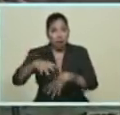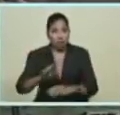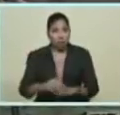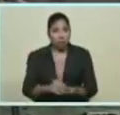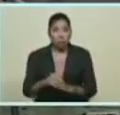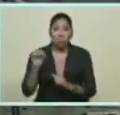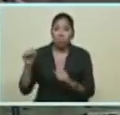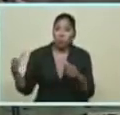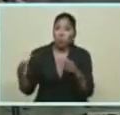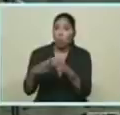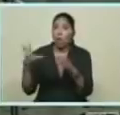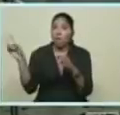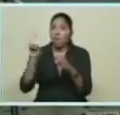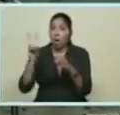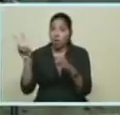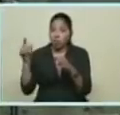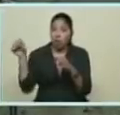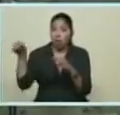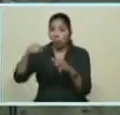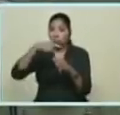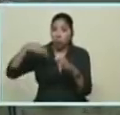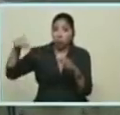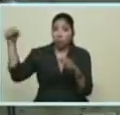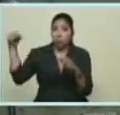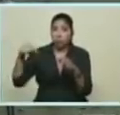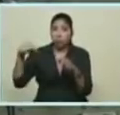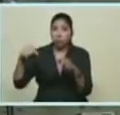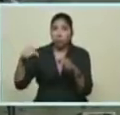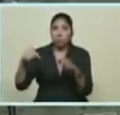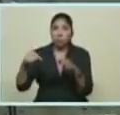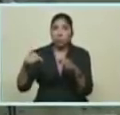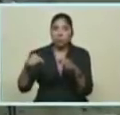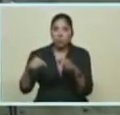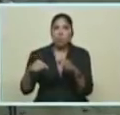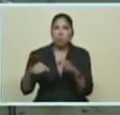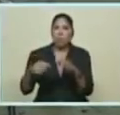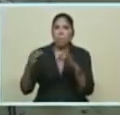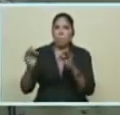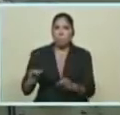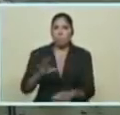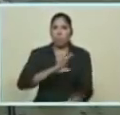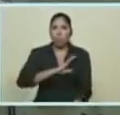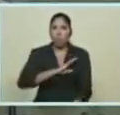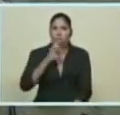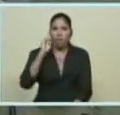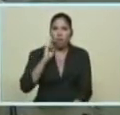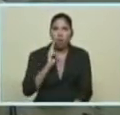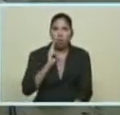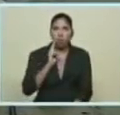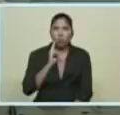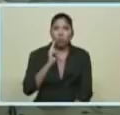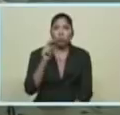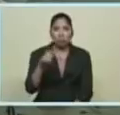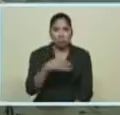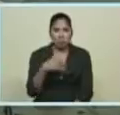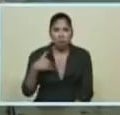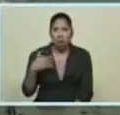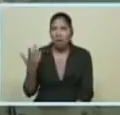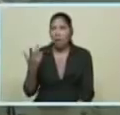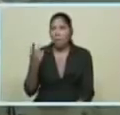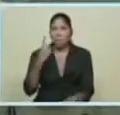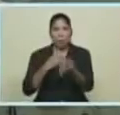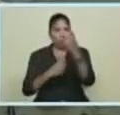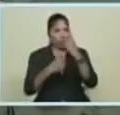de Venezuela, la Fuerza Armada Nacional de Bolívar? Si alguien quiere